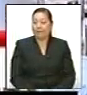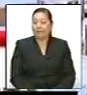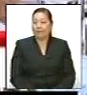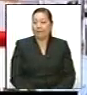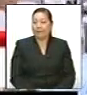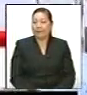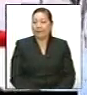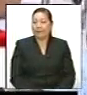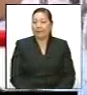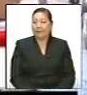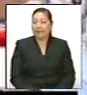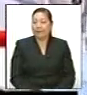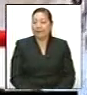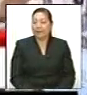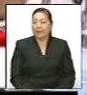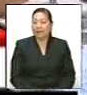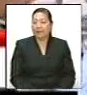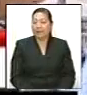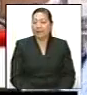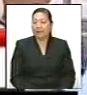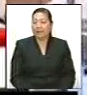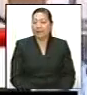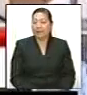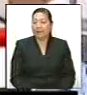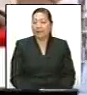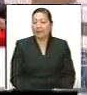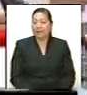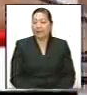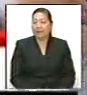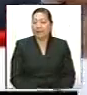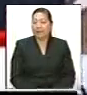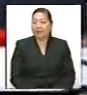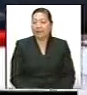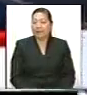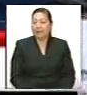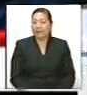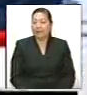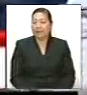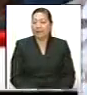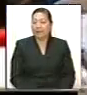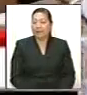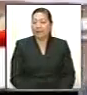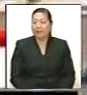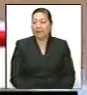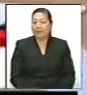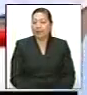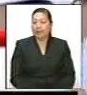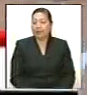palabra congresista Jorge Castro.